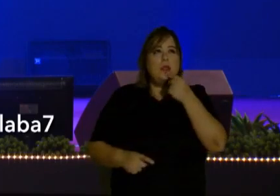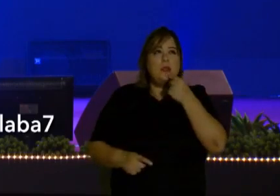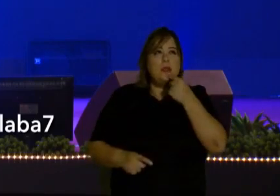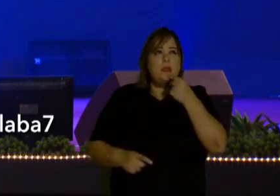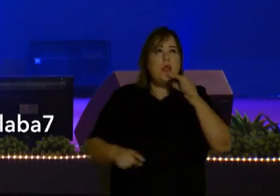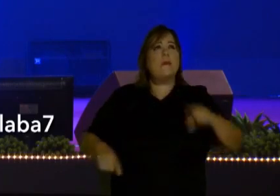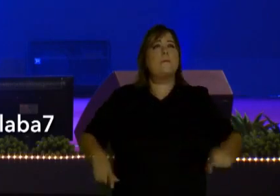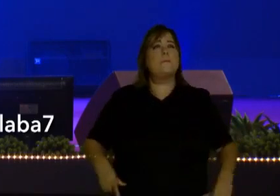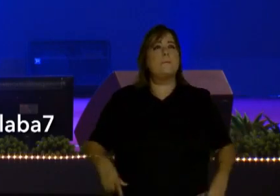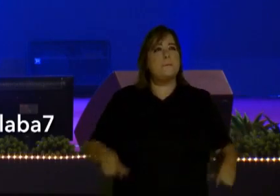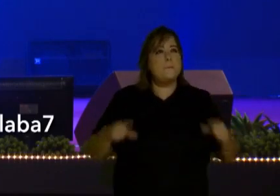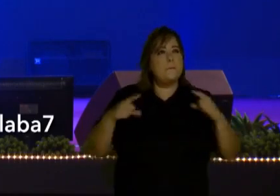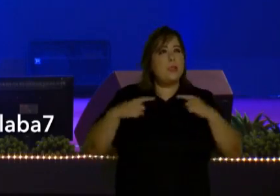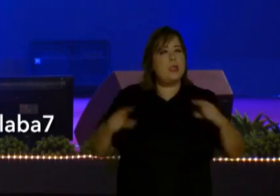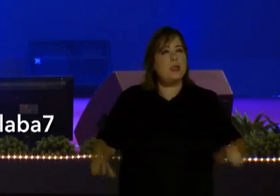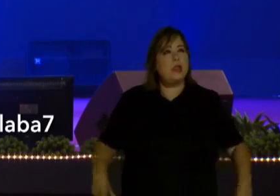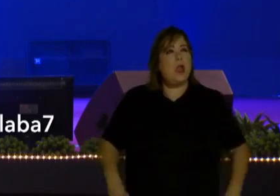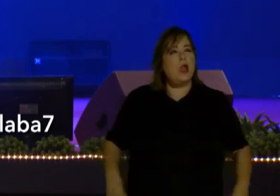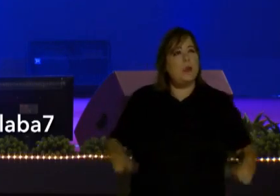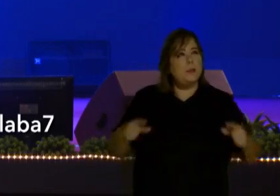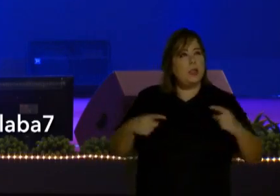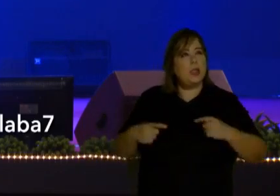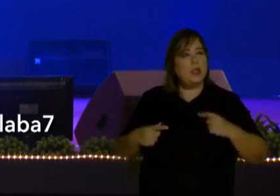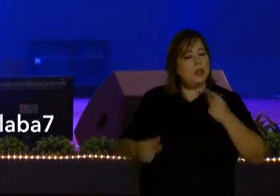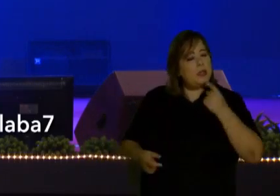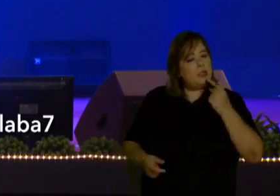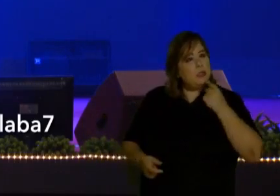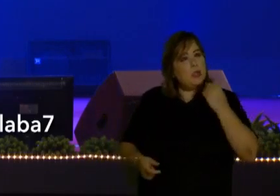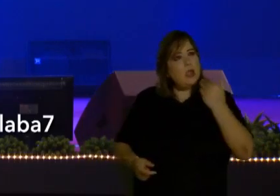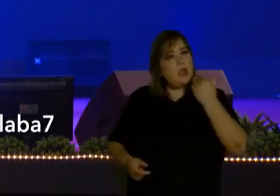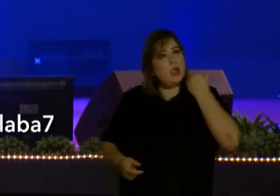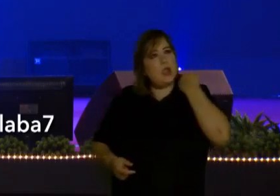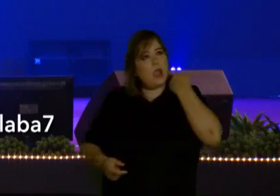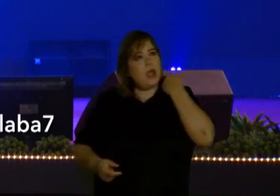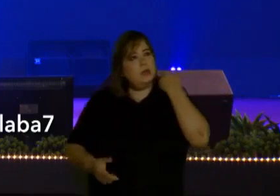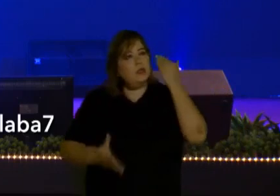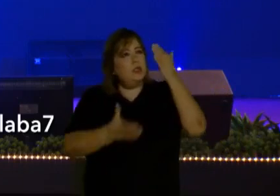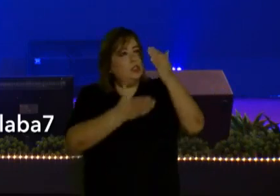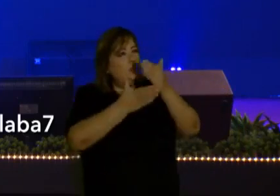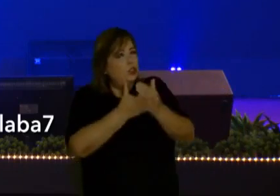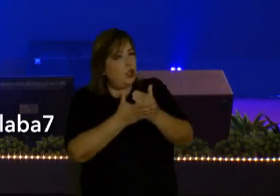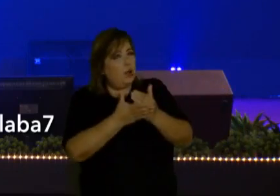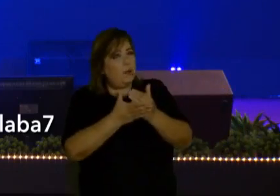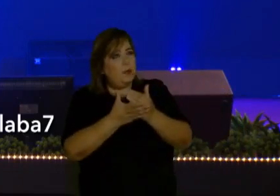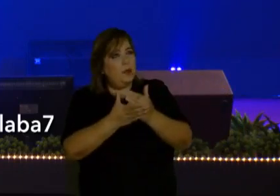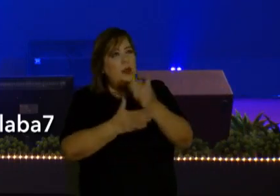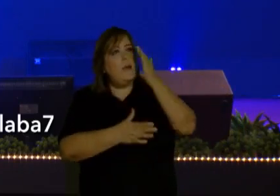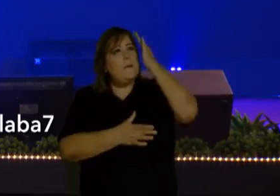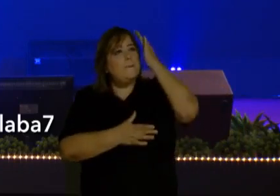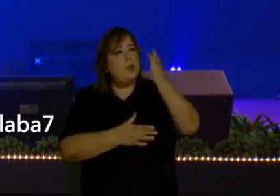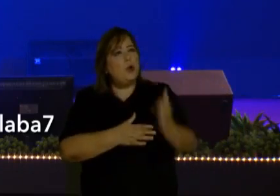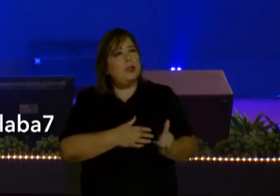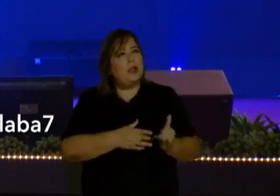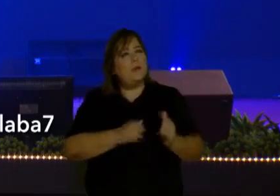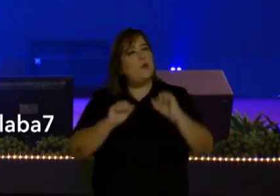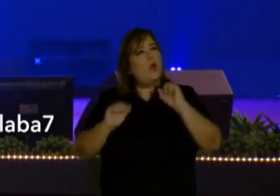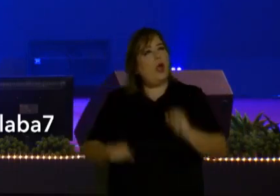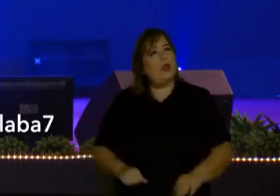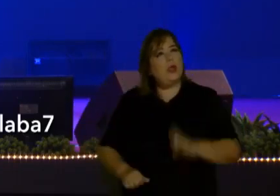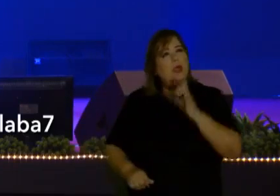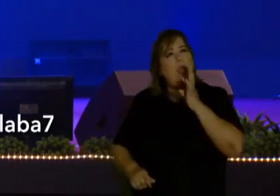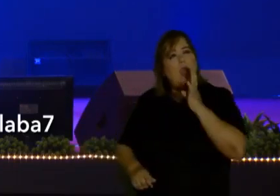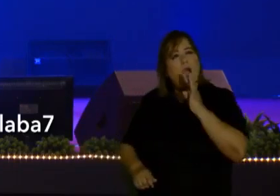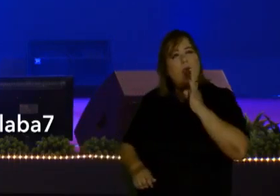usted se puede parar frente al cáncer y establecer salud. Cuando usted tiene autoridad sobre la palabra, usted puede comenzar por el dicho de su boca,